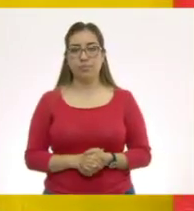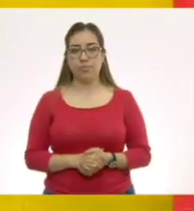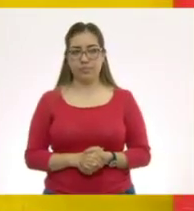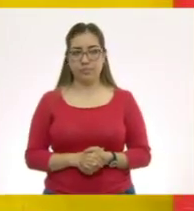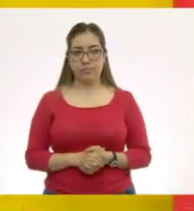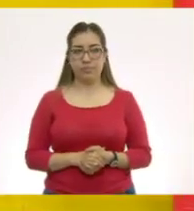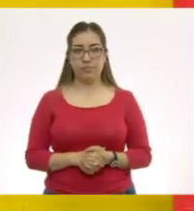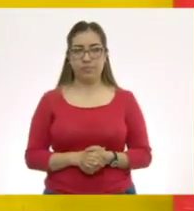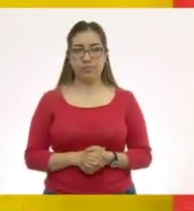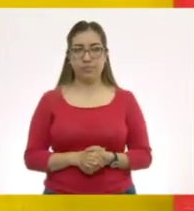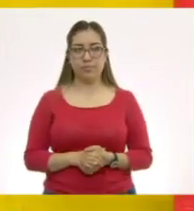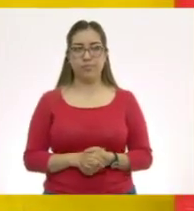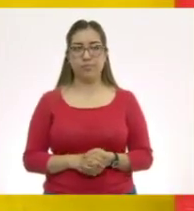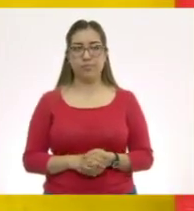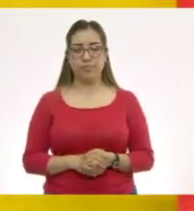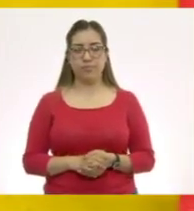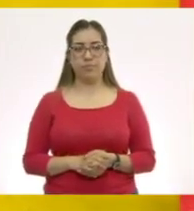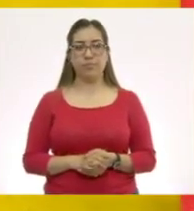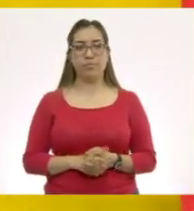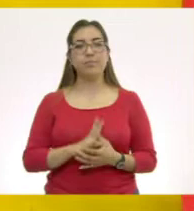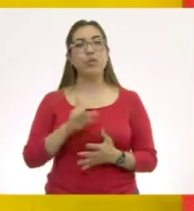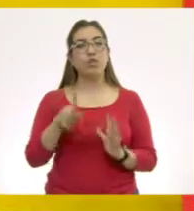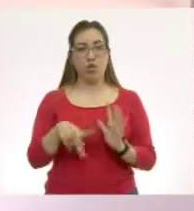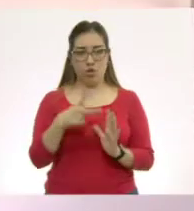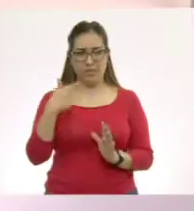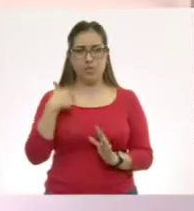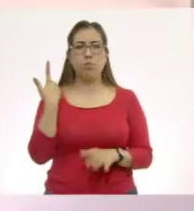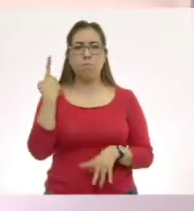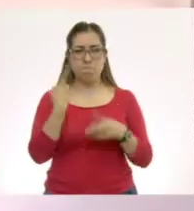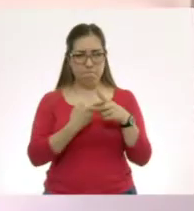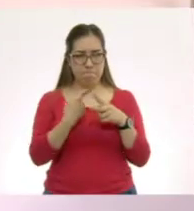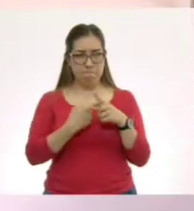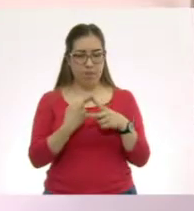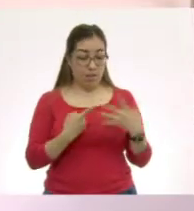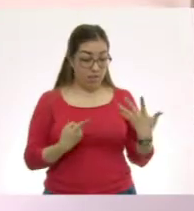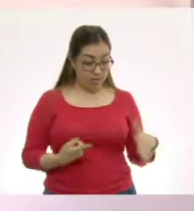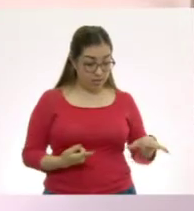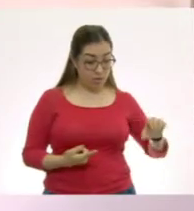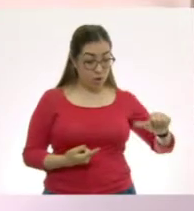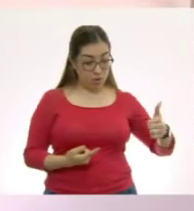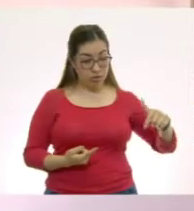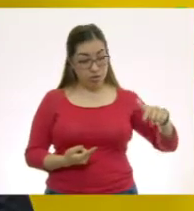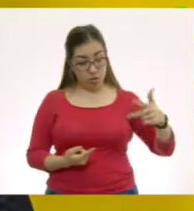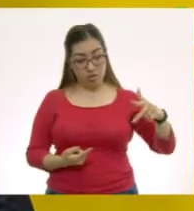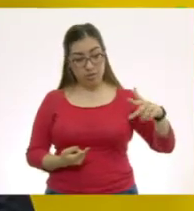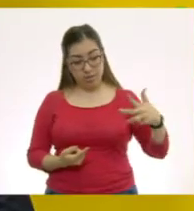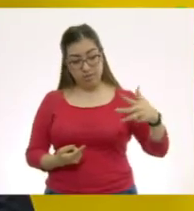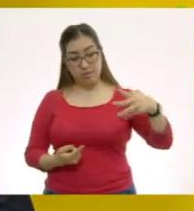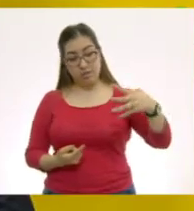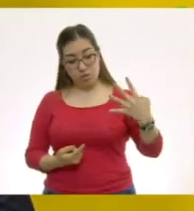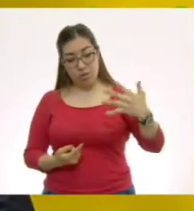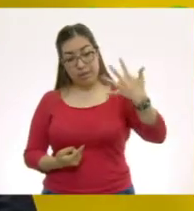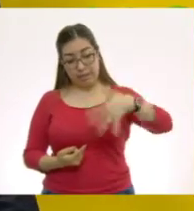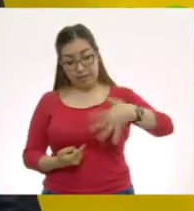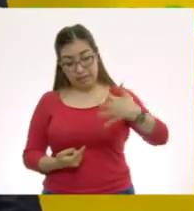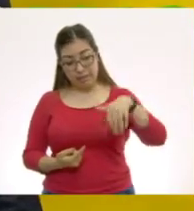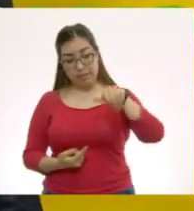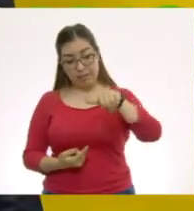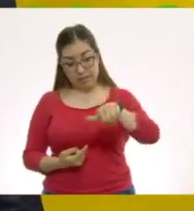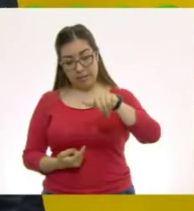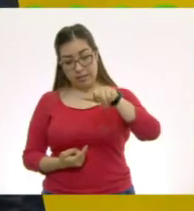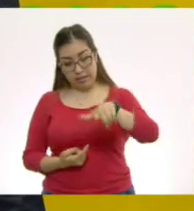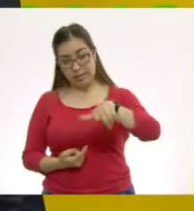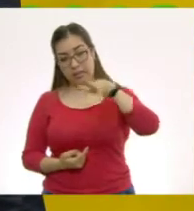5. Aquí están. Y voy a hacer la cuenta. 10, 11, 12, 13, 14, 15,